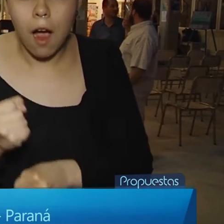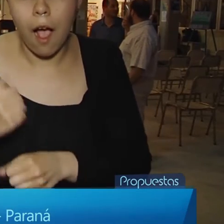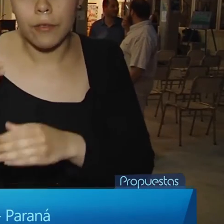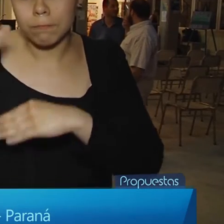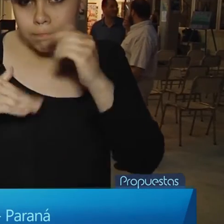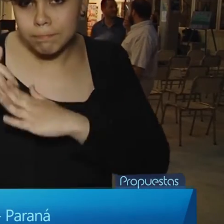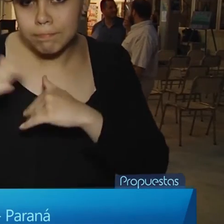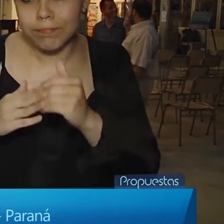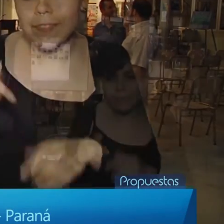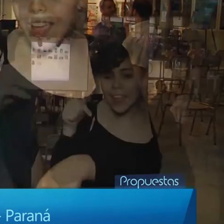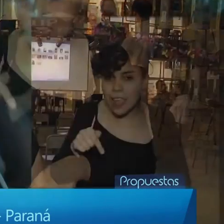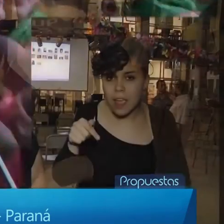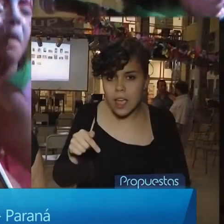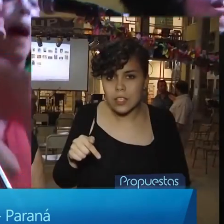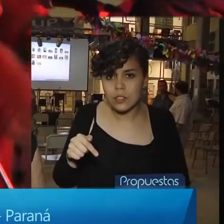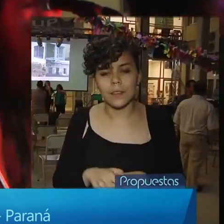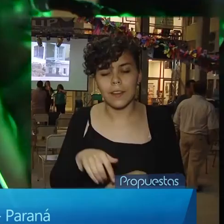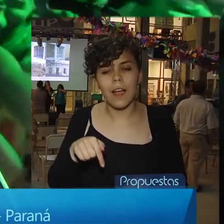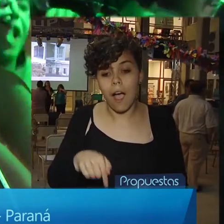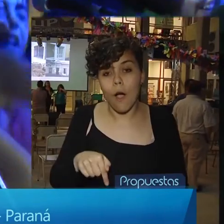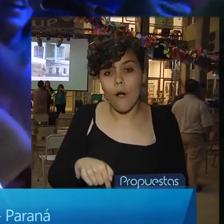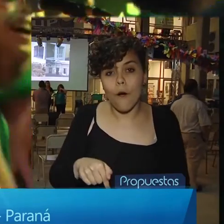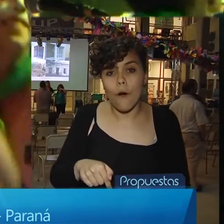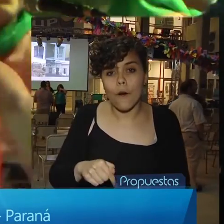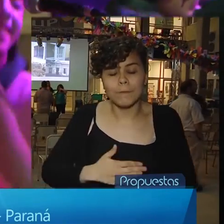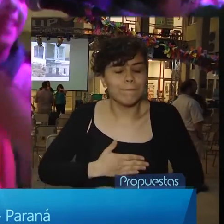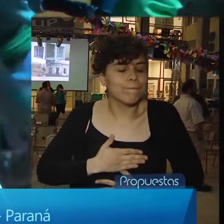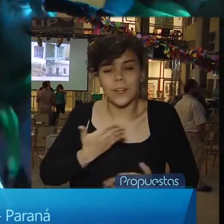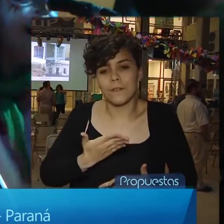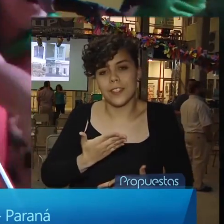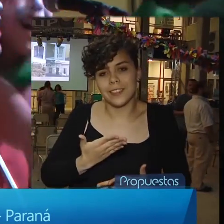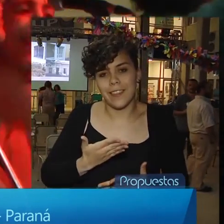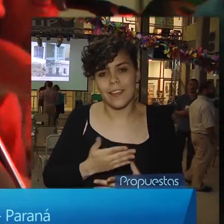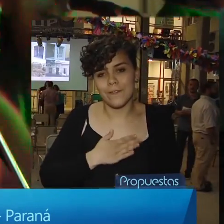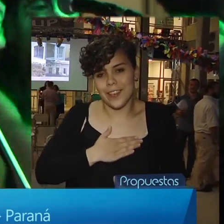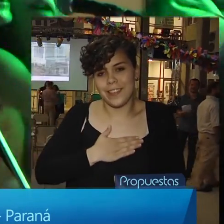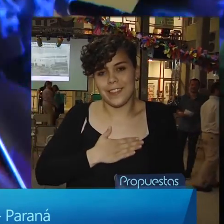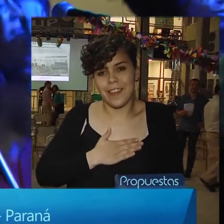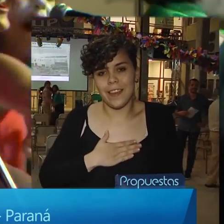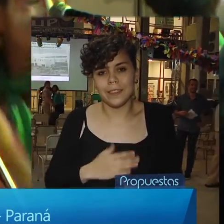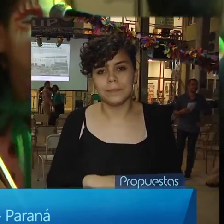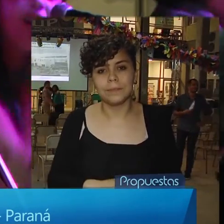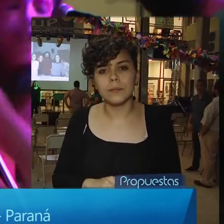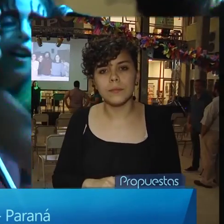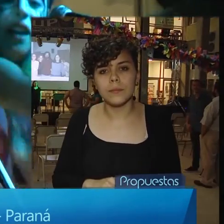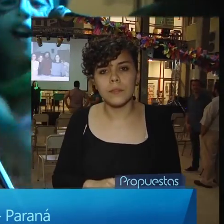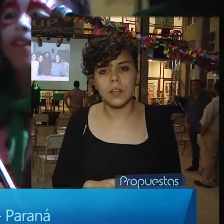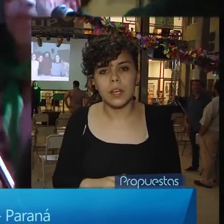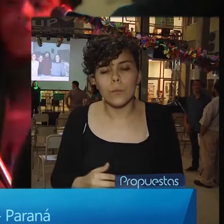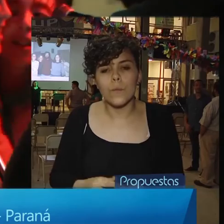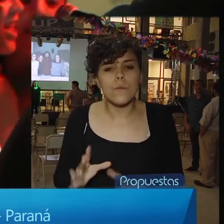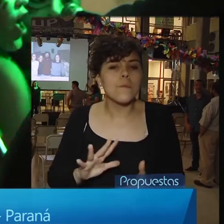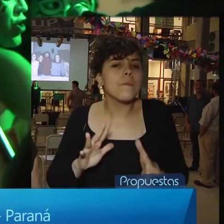hacer y hemos ido construyendo en estos años. Este momento es muy, muy, muy grato, ¿no? De poder festejarlo.